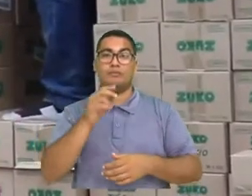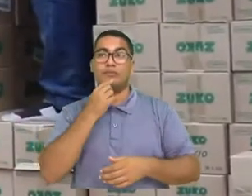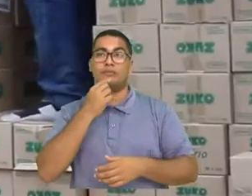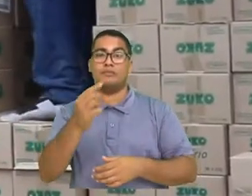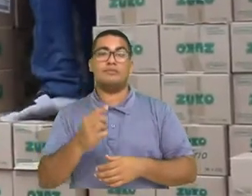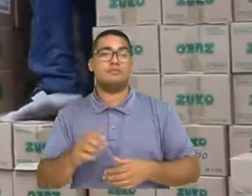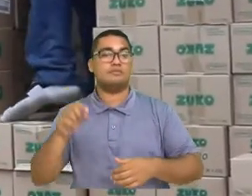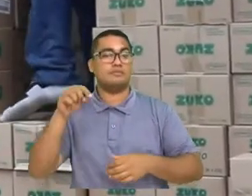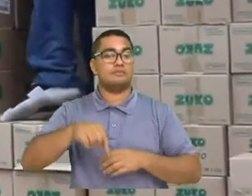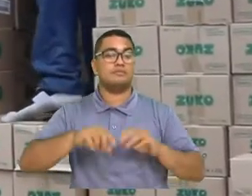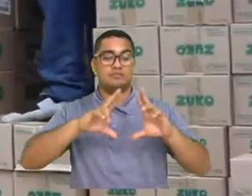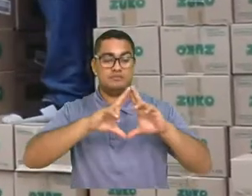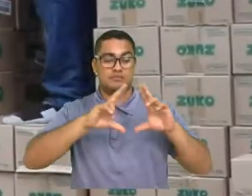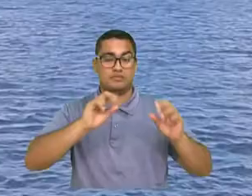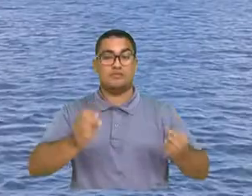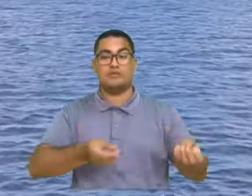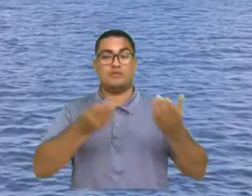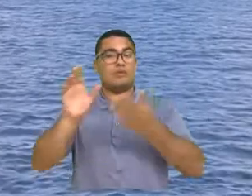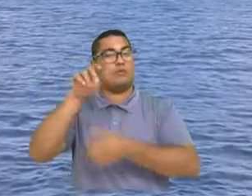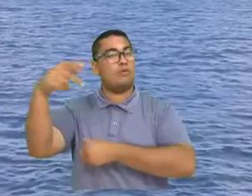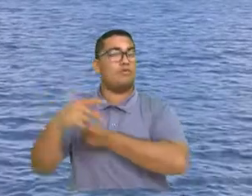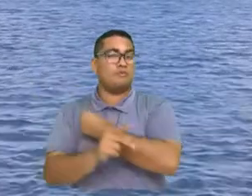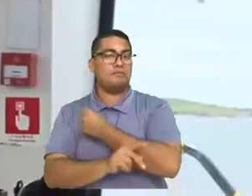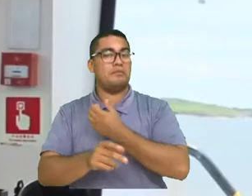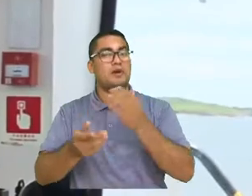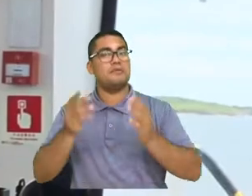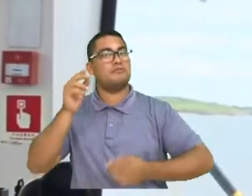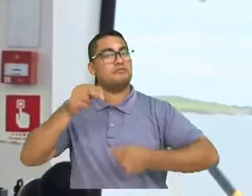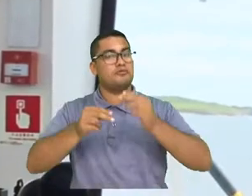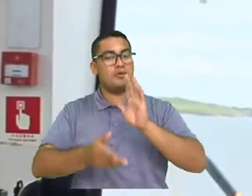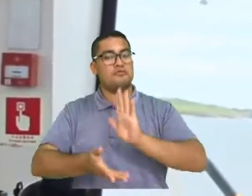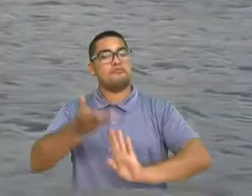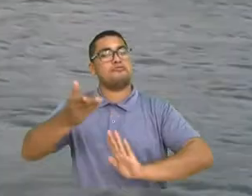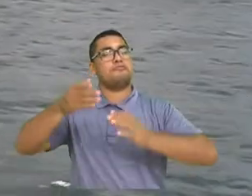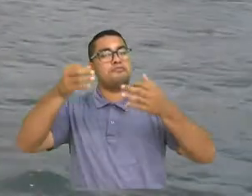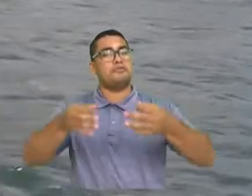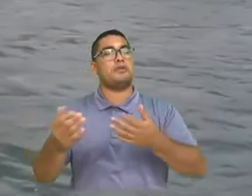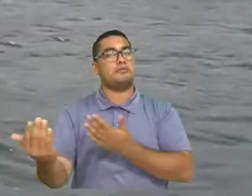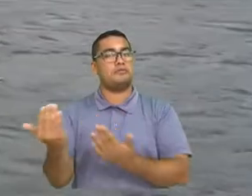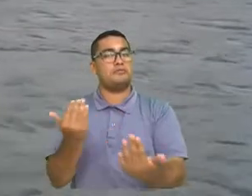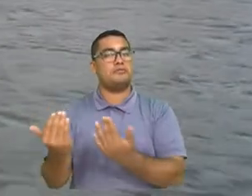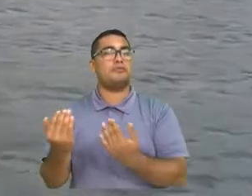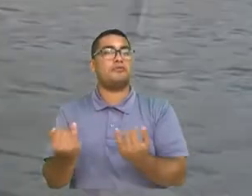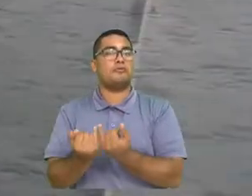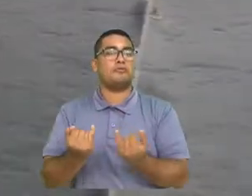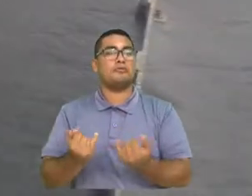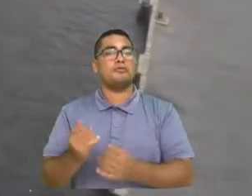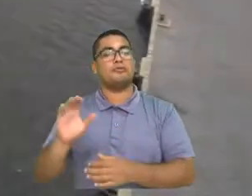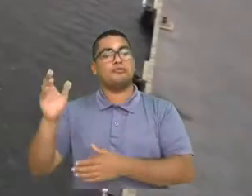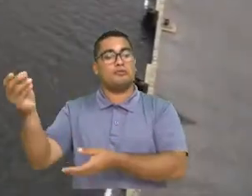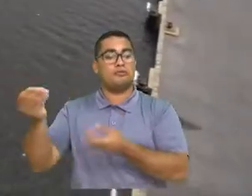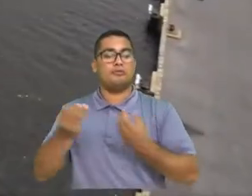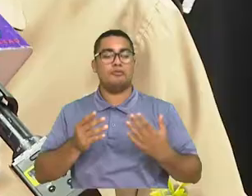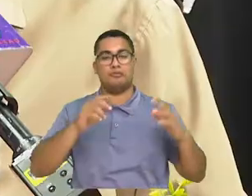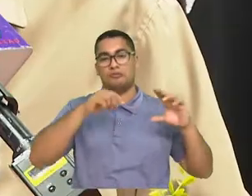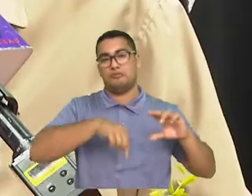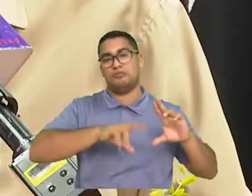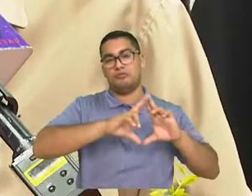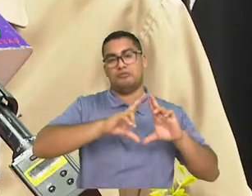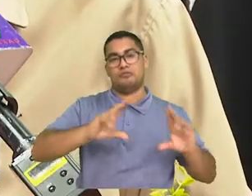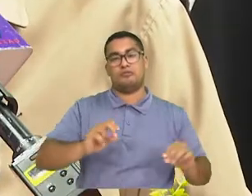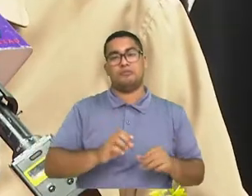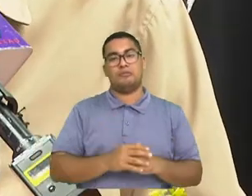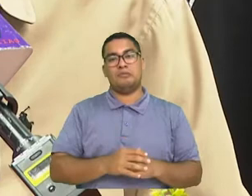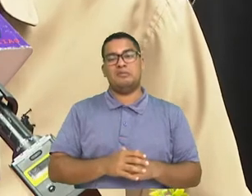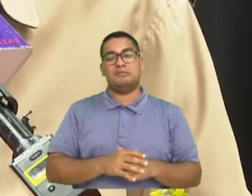Nicaragua han crecido en este primer trimestre de 2020, equiparándose casi con las importaciones del país.